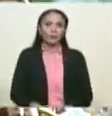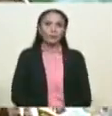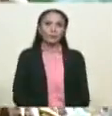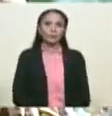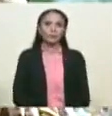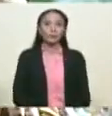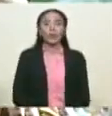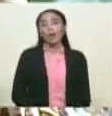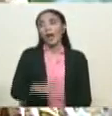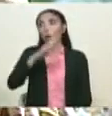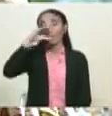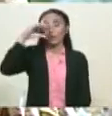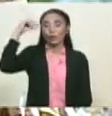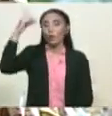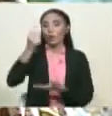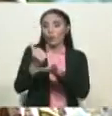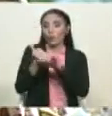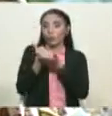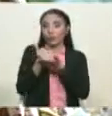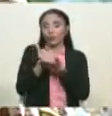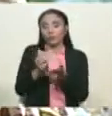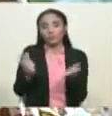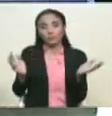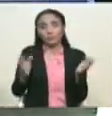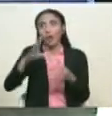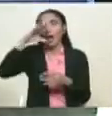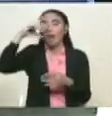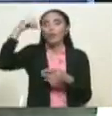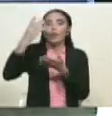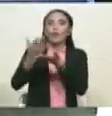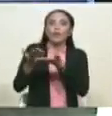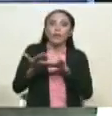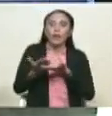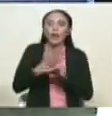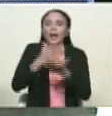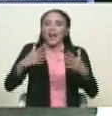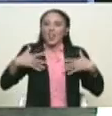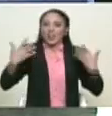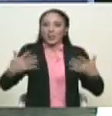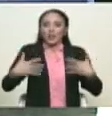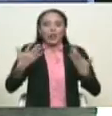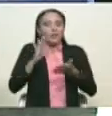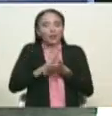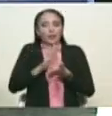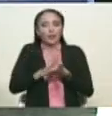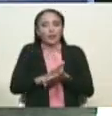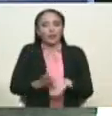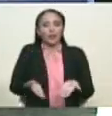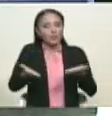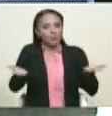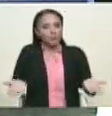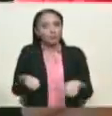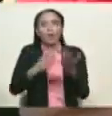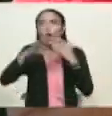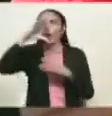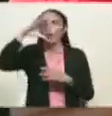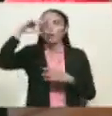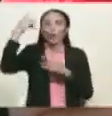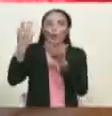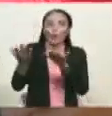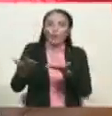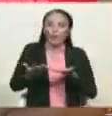Dios proveerá y nos proveerá felicidad, prosperidad, avance. Dios